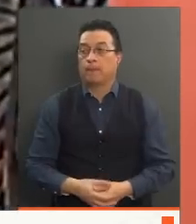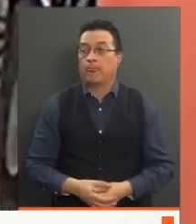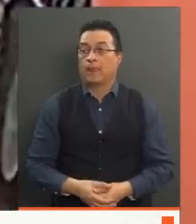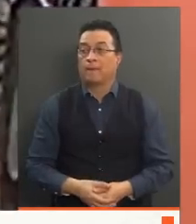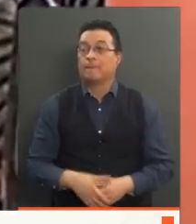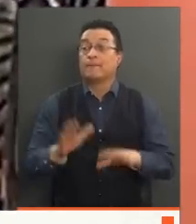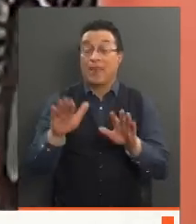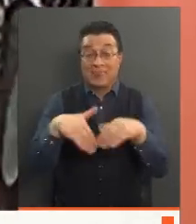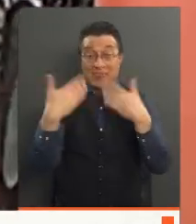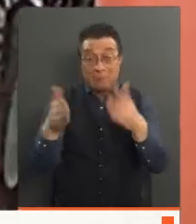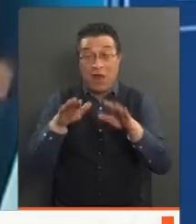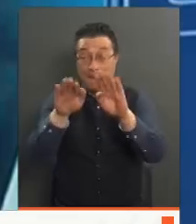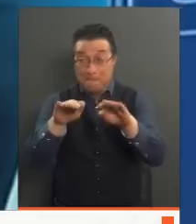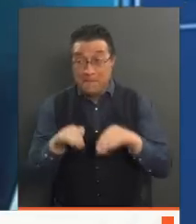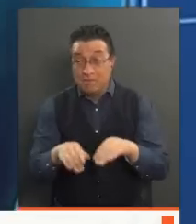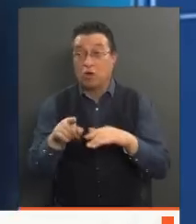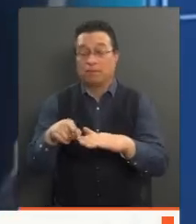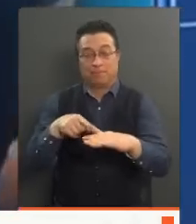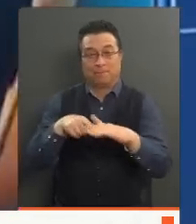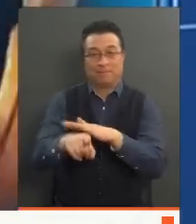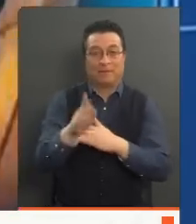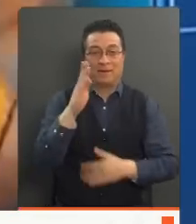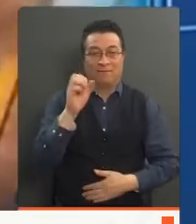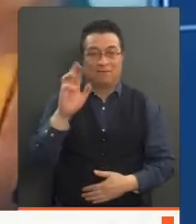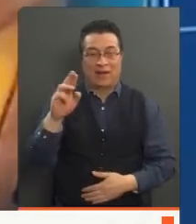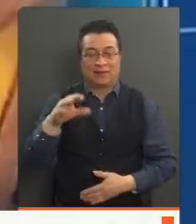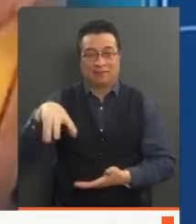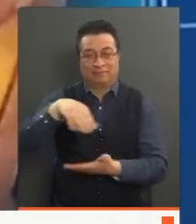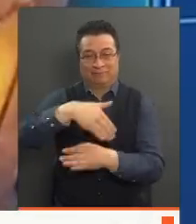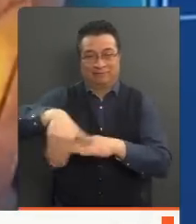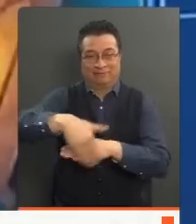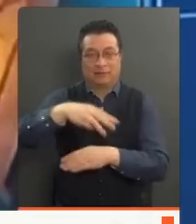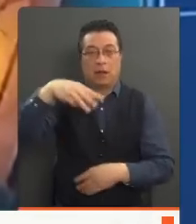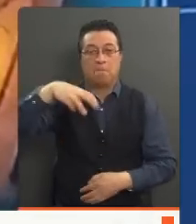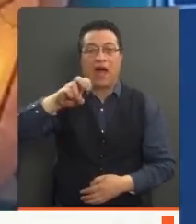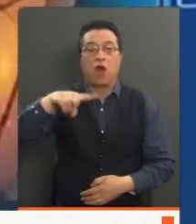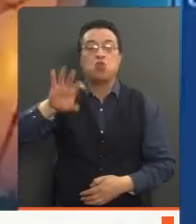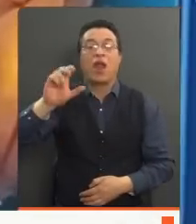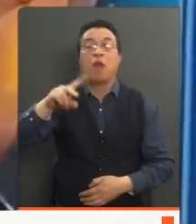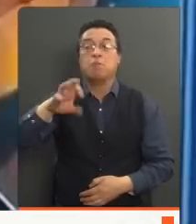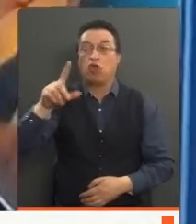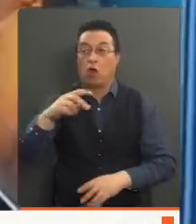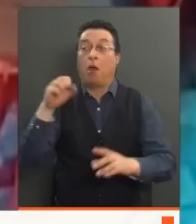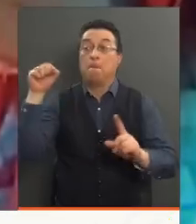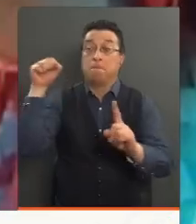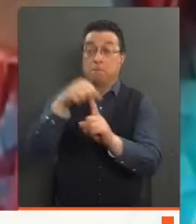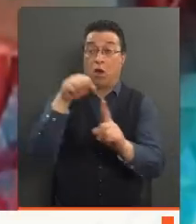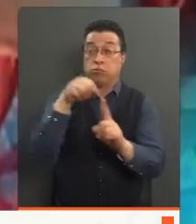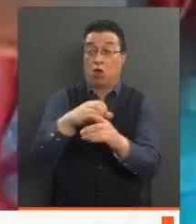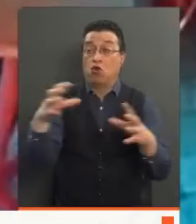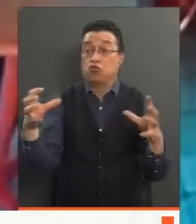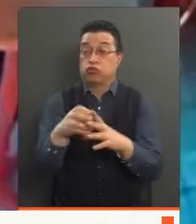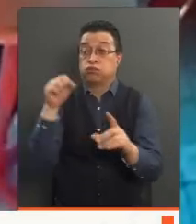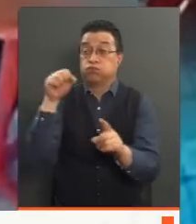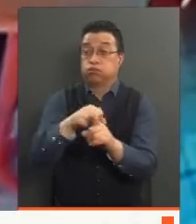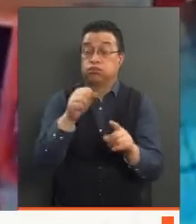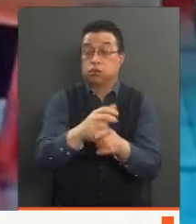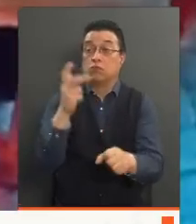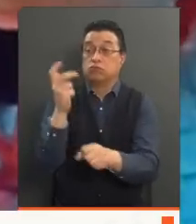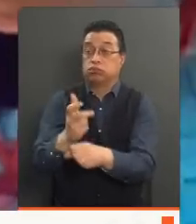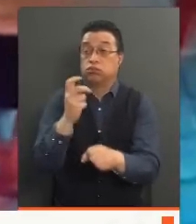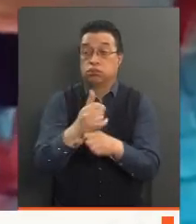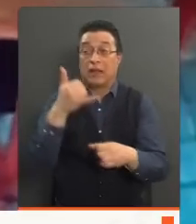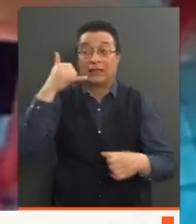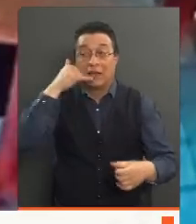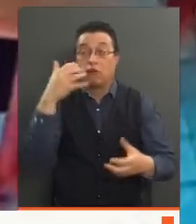Luego los mismos sujetos ingresan a este bar en Manuel Montt a punto de cerrar. Allí agredieron violentamente a quienes estaban. Se llevaron dinero y